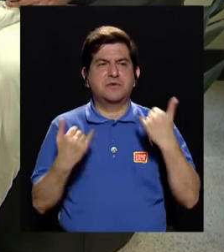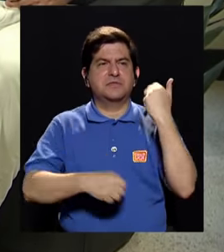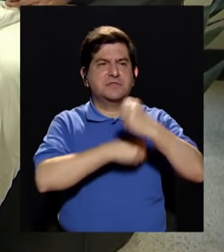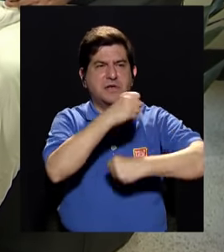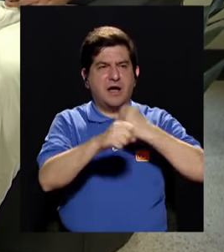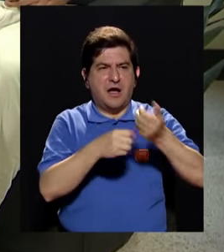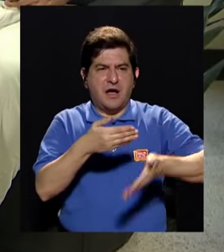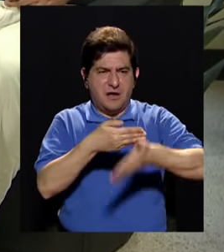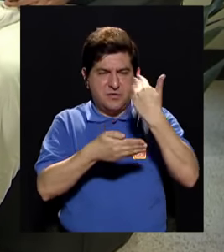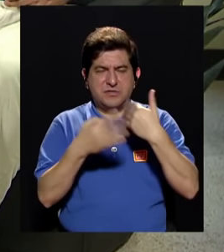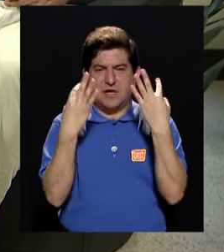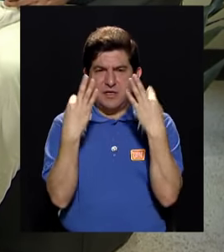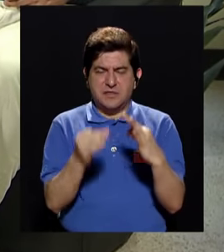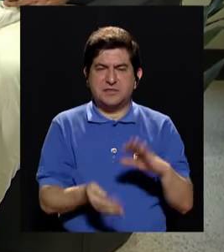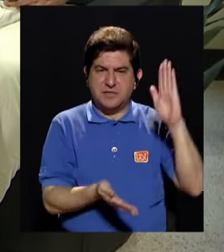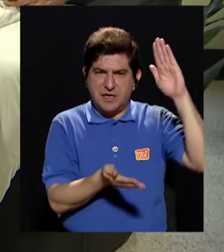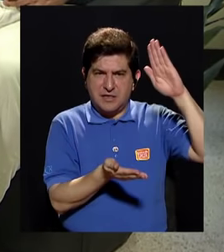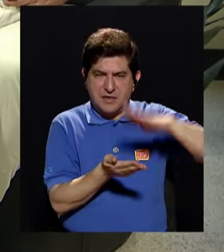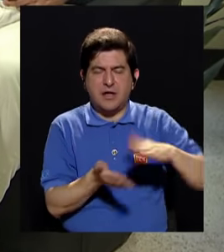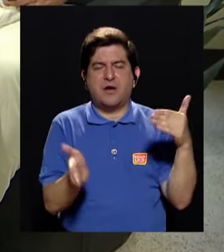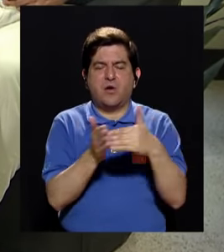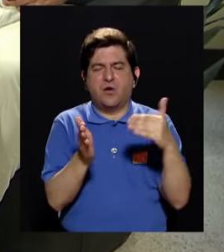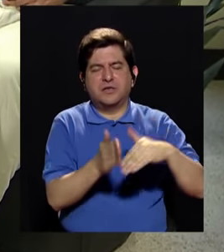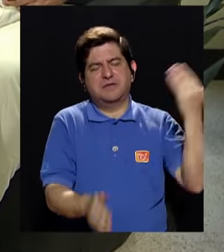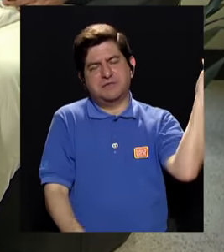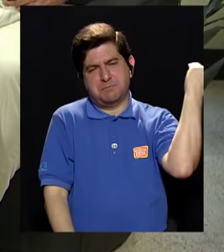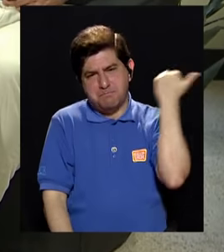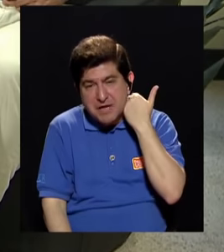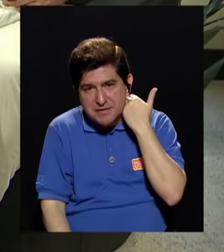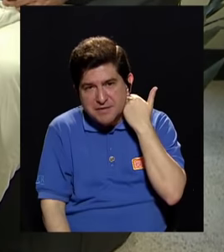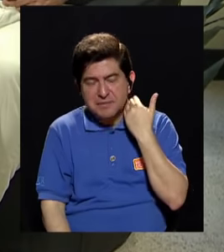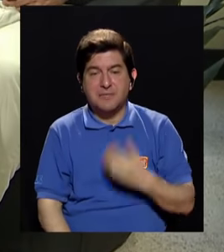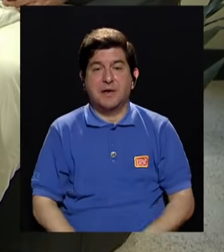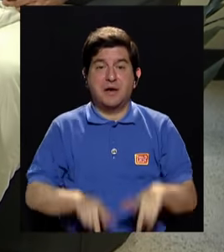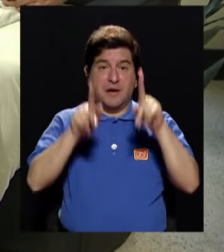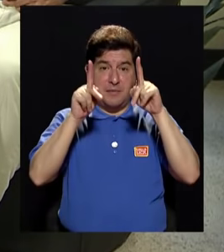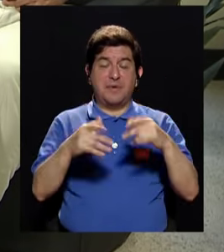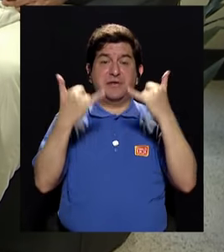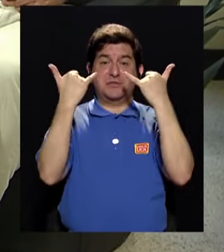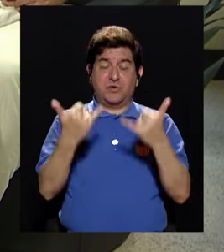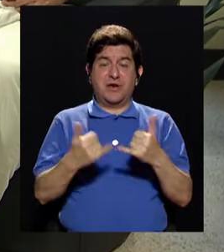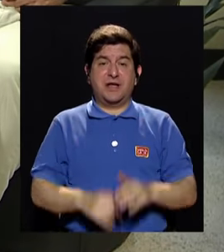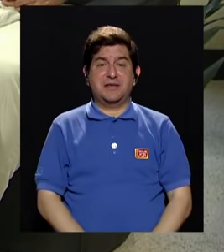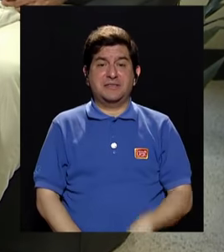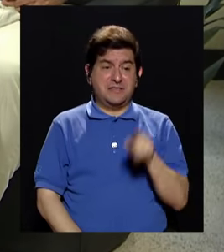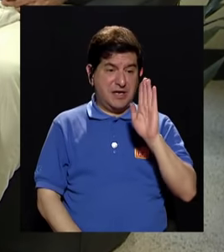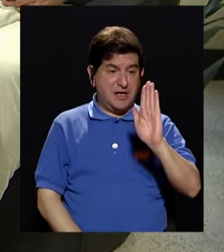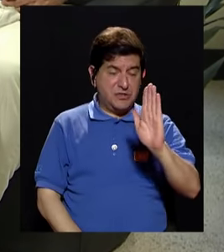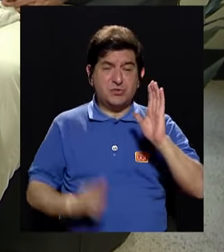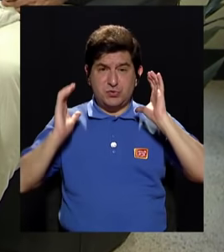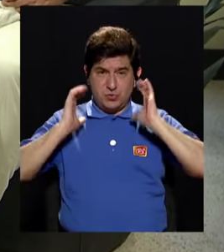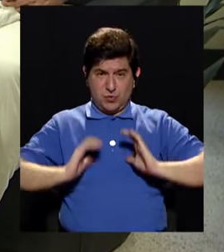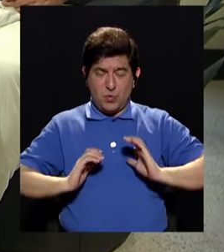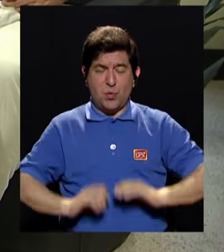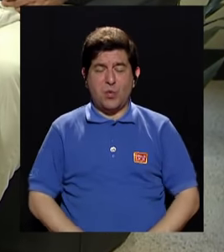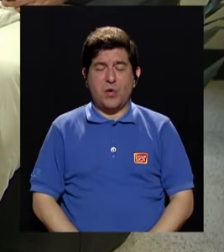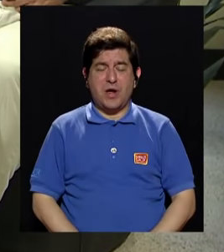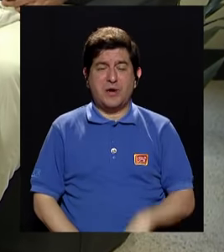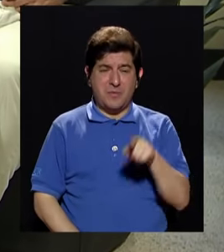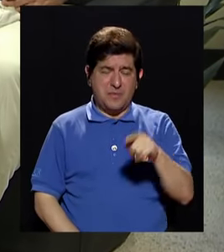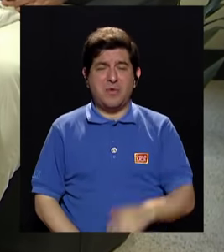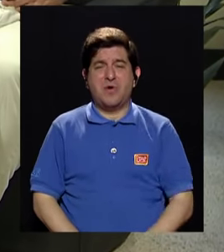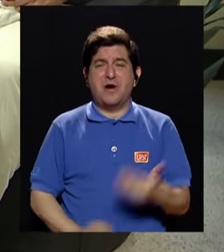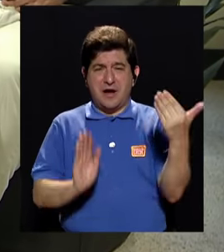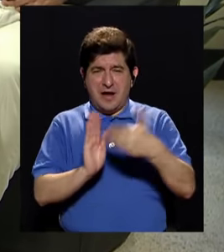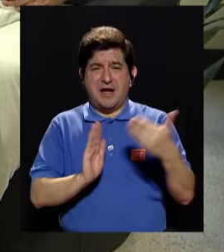varios años para acá se ha tratado de disminuir la revictimización porque la persona a parte que ha sido violentada su cuerpo contra su voluntad